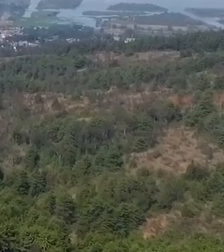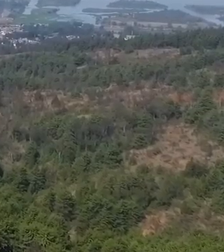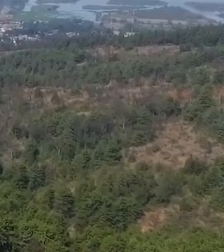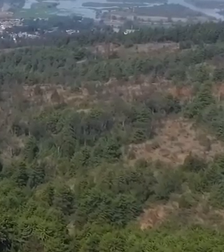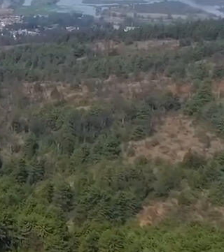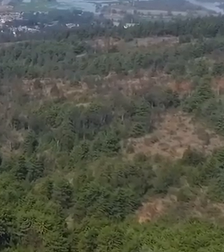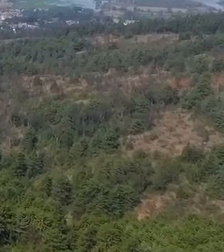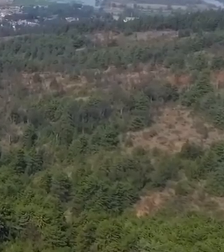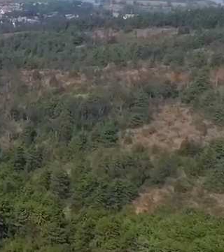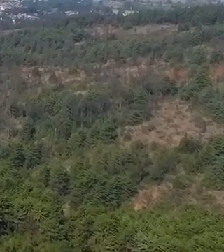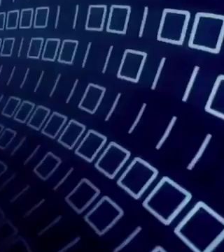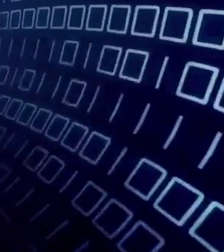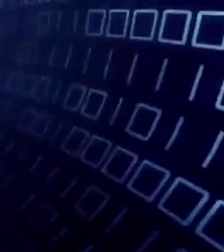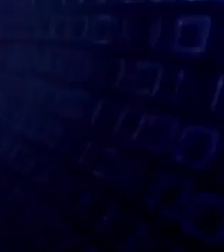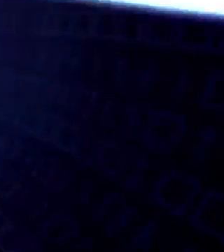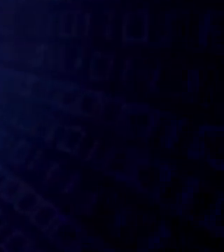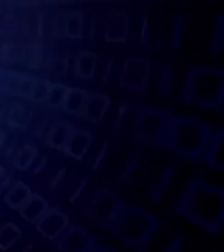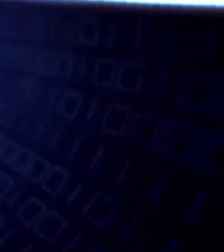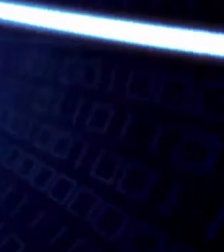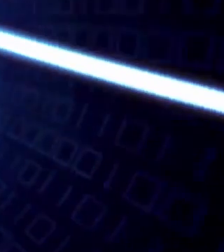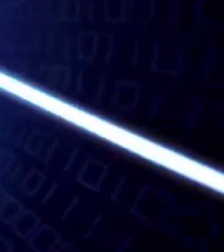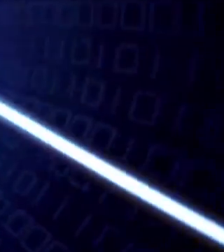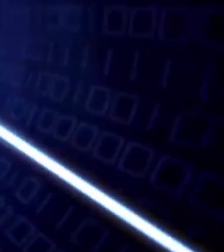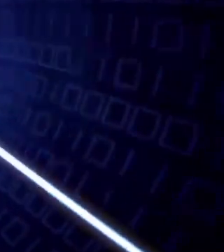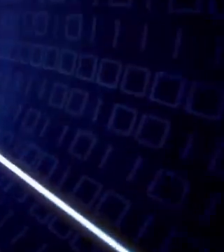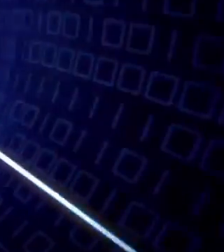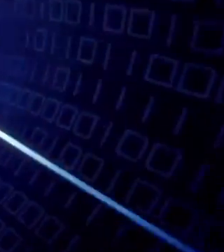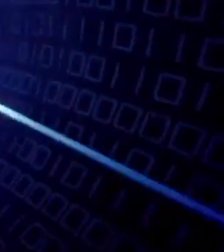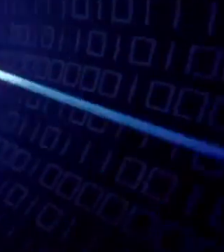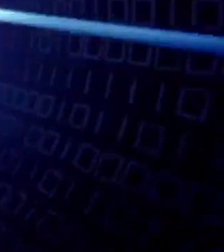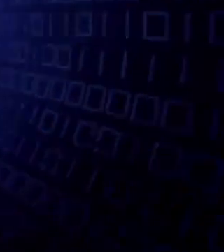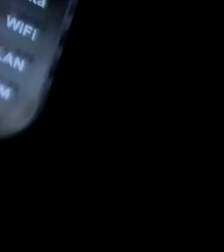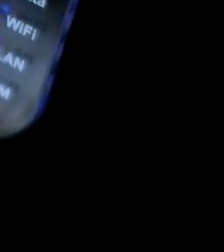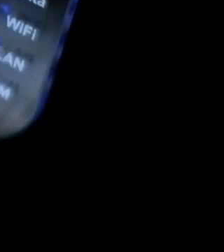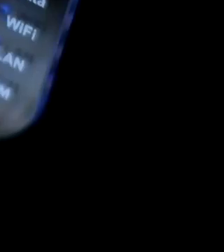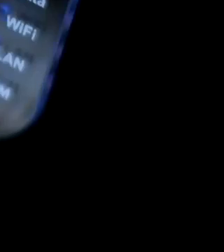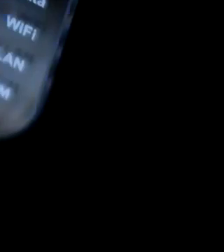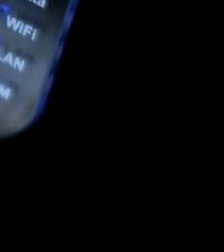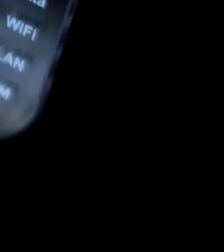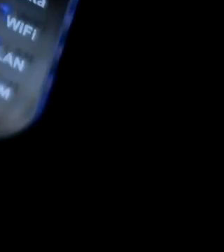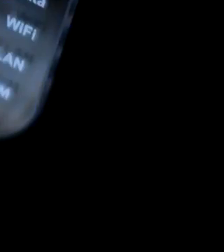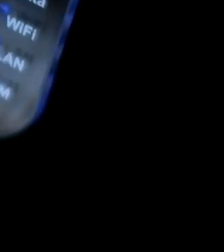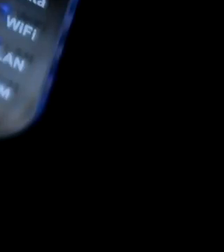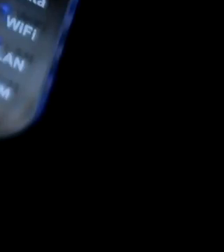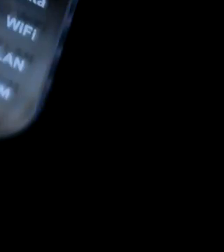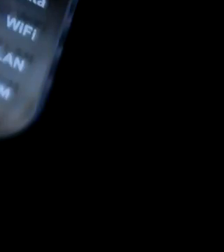brindar servicios de internet en la mayor parte de la República. Incluso